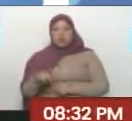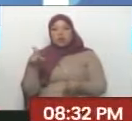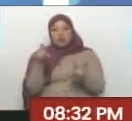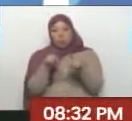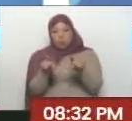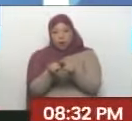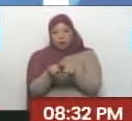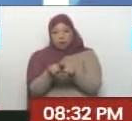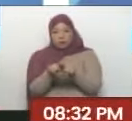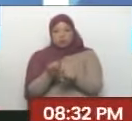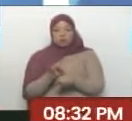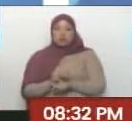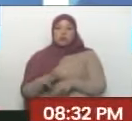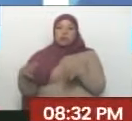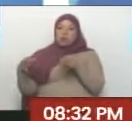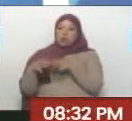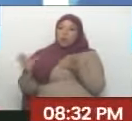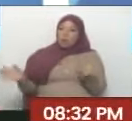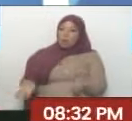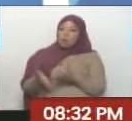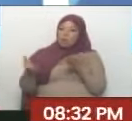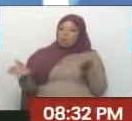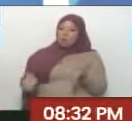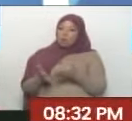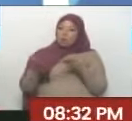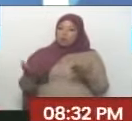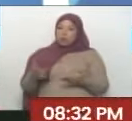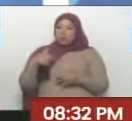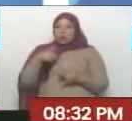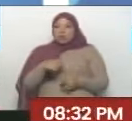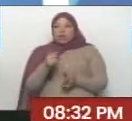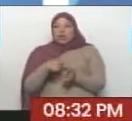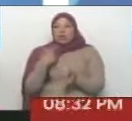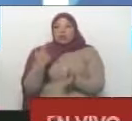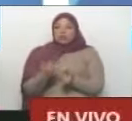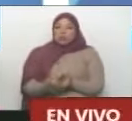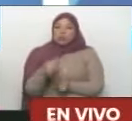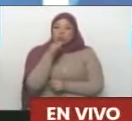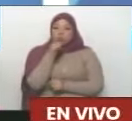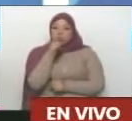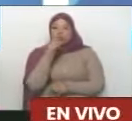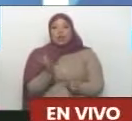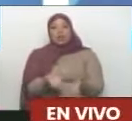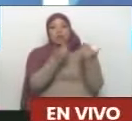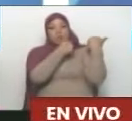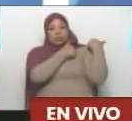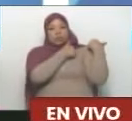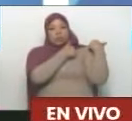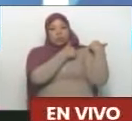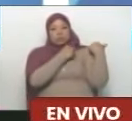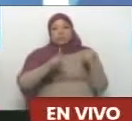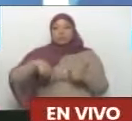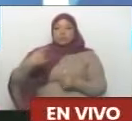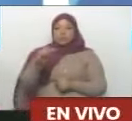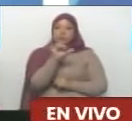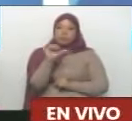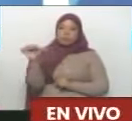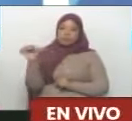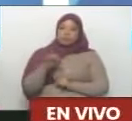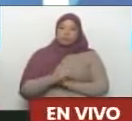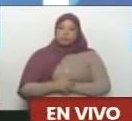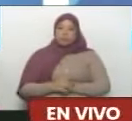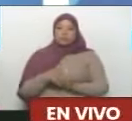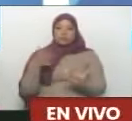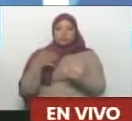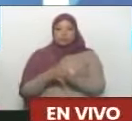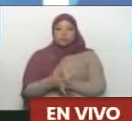Igualmente, el equipo promotor estará entonces encargado en las próximas semanas, en